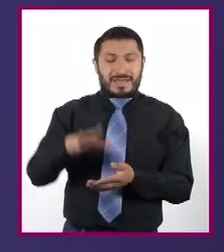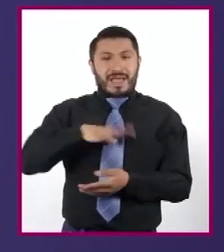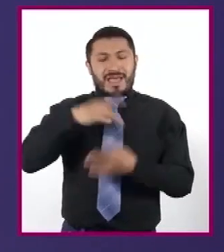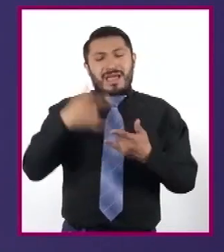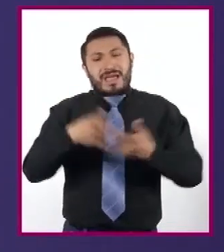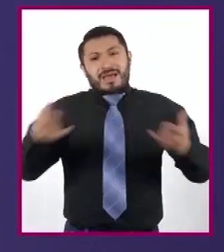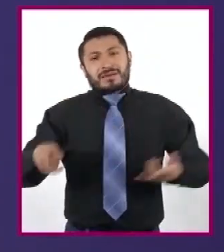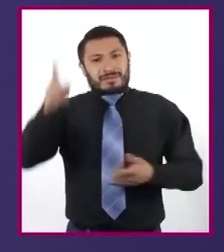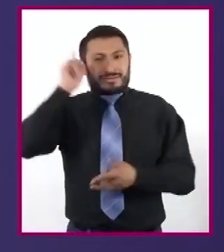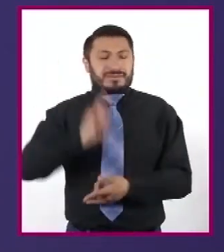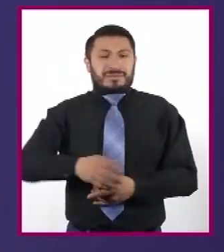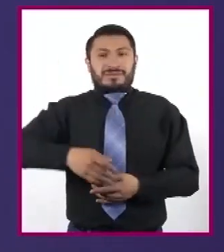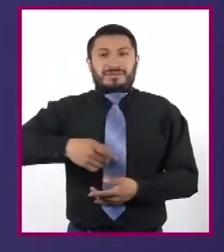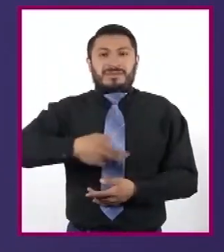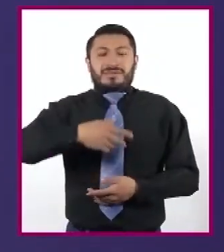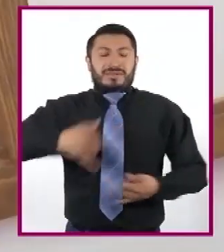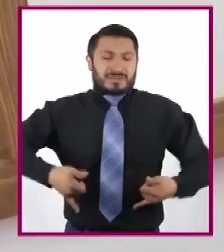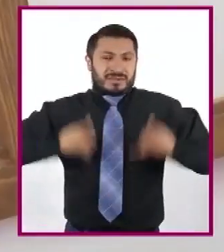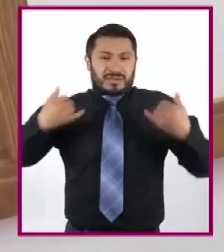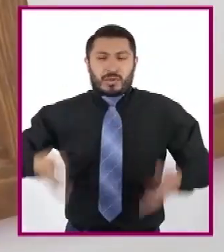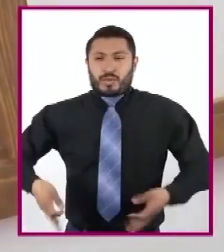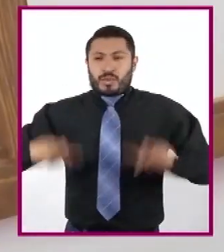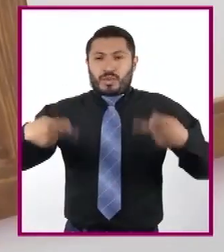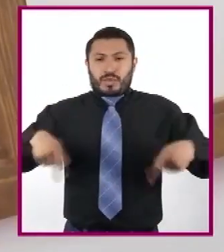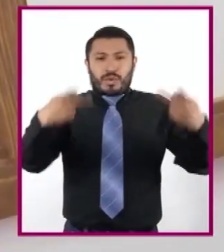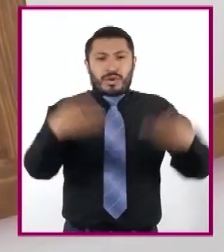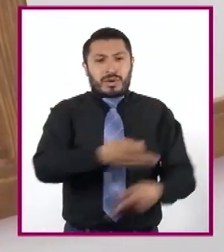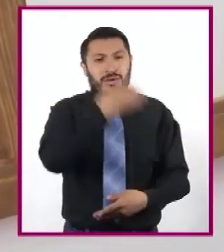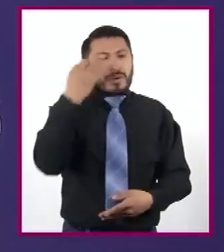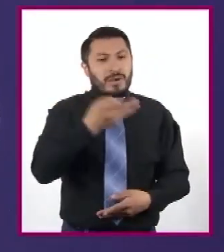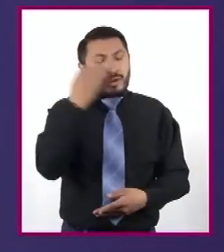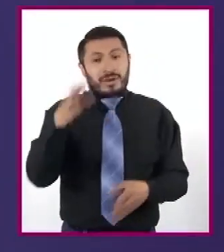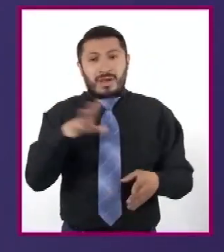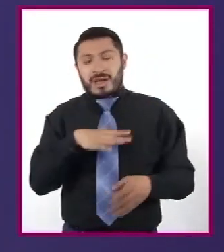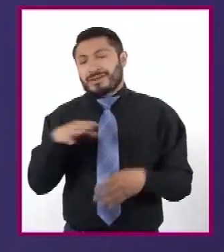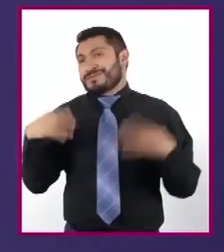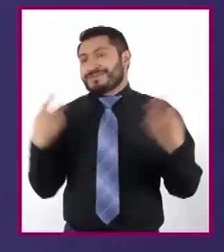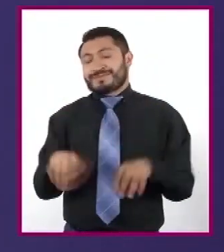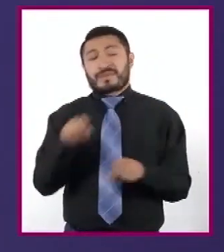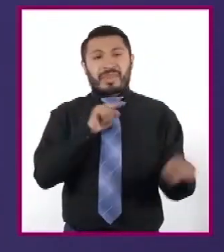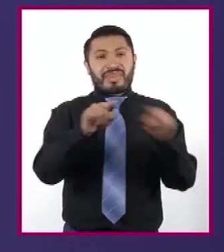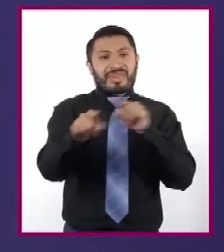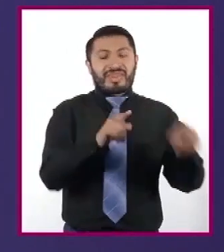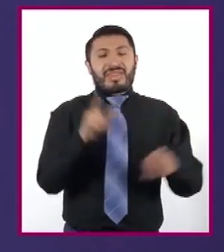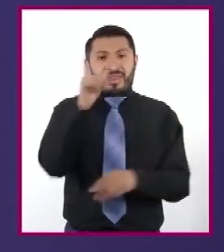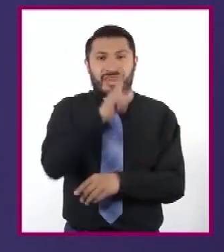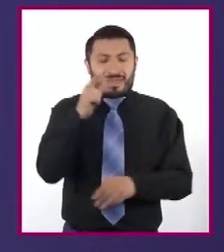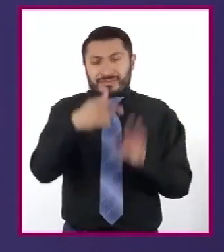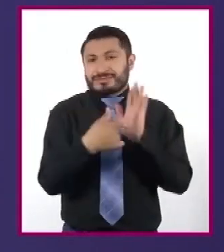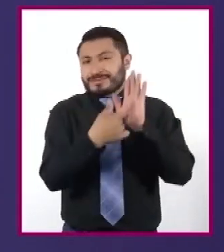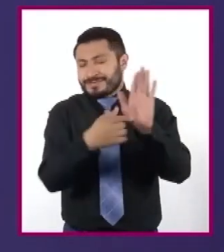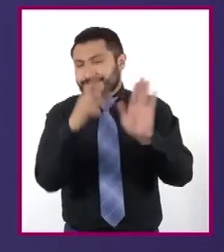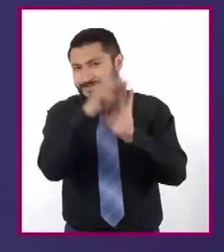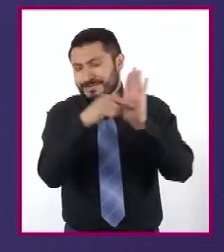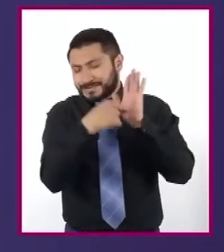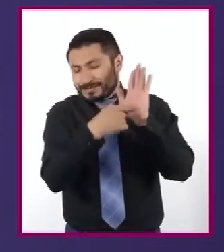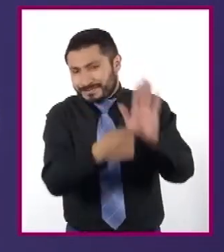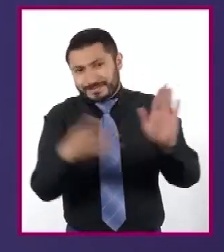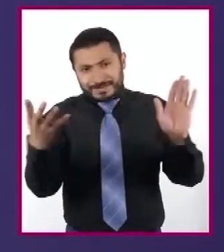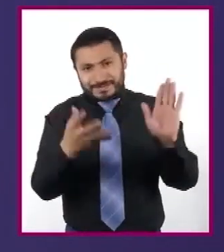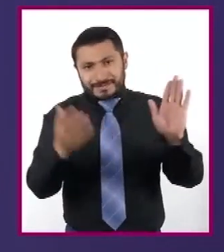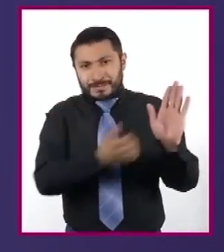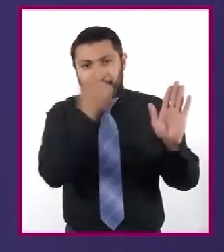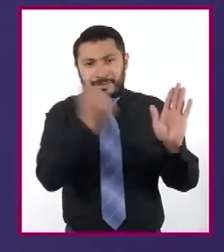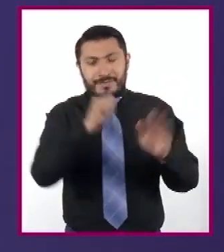chica vendedora de flores que nos retrata el efecto social de los prejuicios lingüísticos. Veamos el siguiente video realizado por la